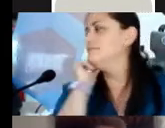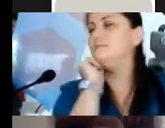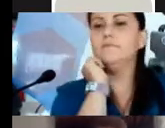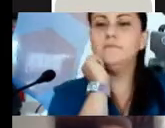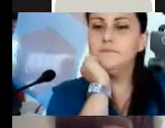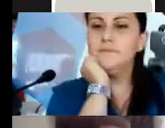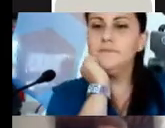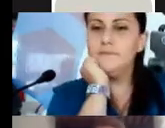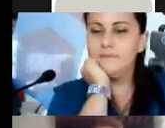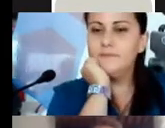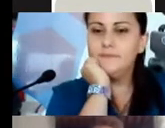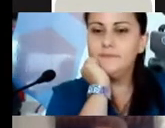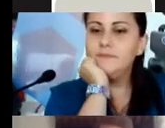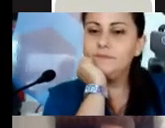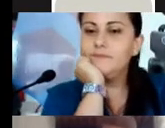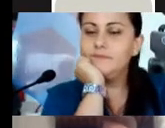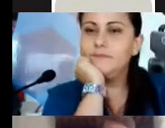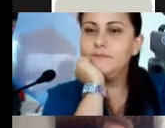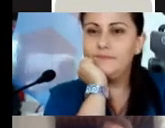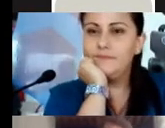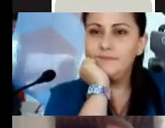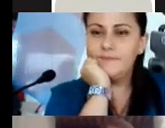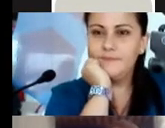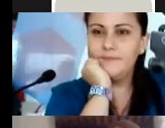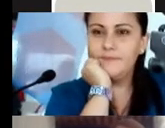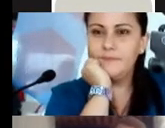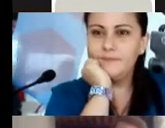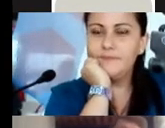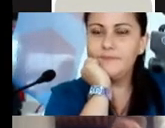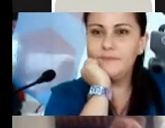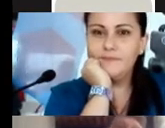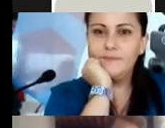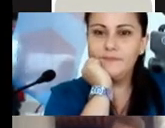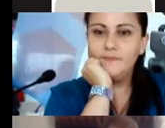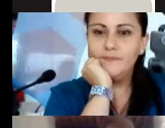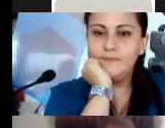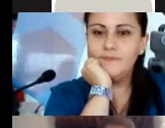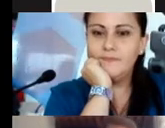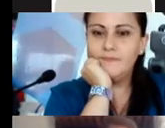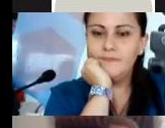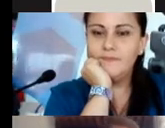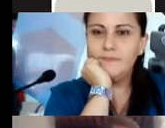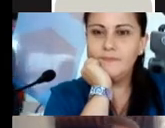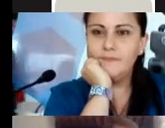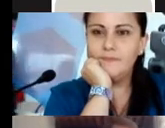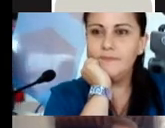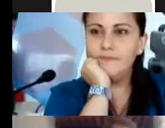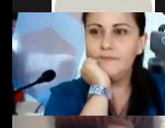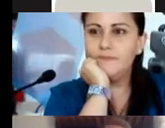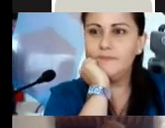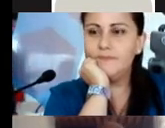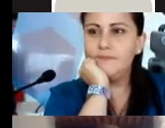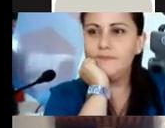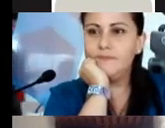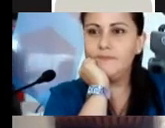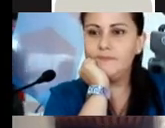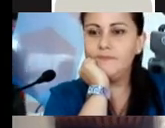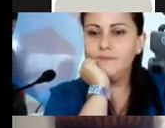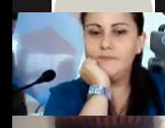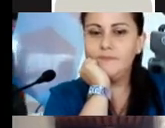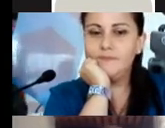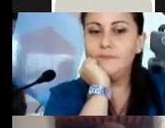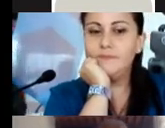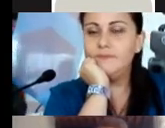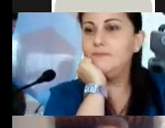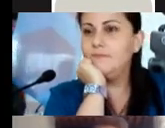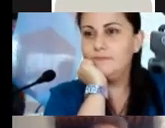sacar y colocar al niño, cómo el operador y el terapista van a tener que trabajar con el paciente. Personalizado versus estándar.